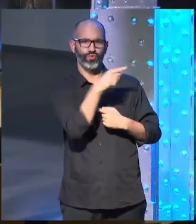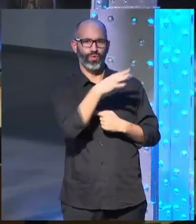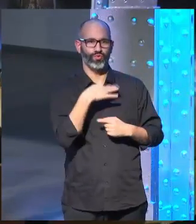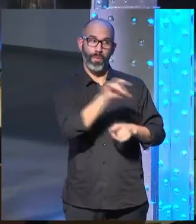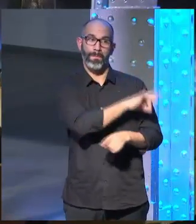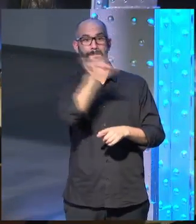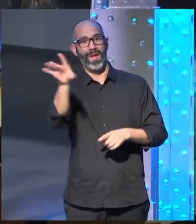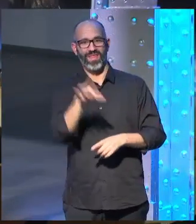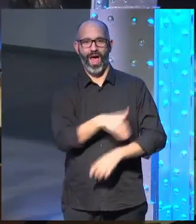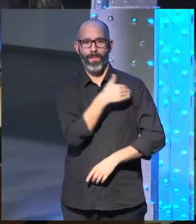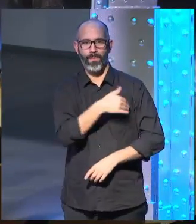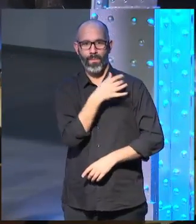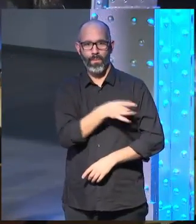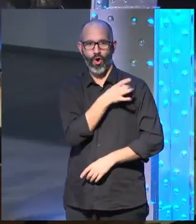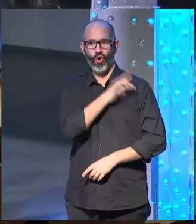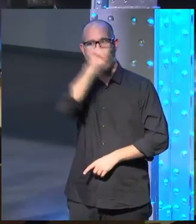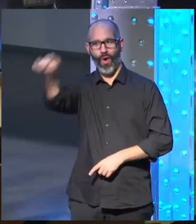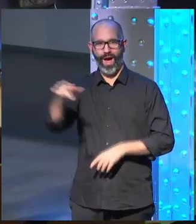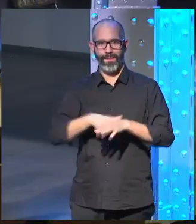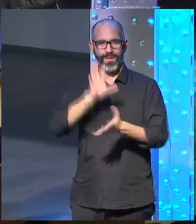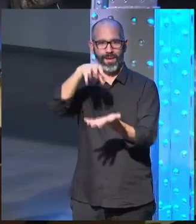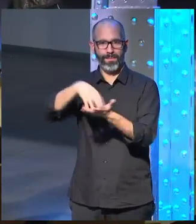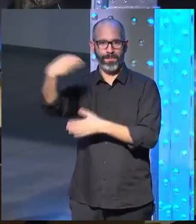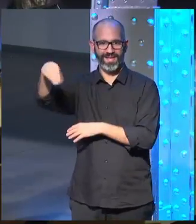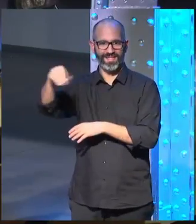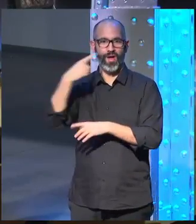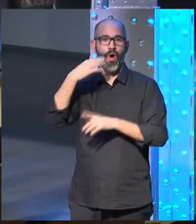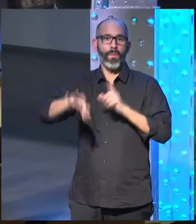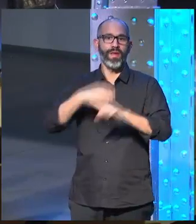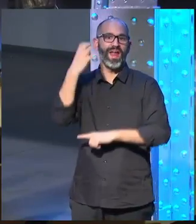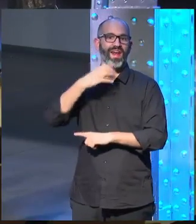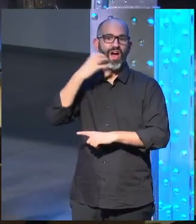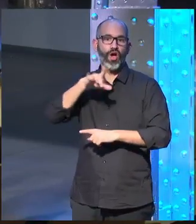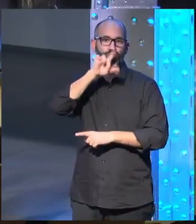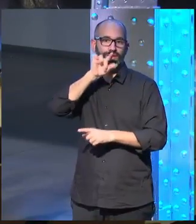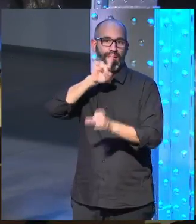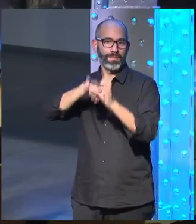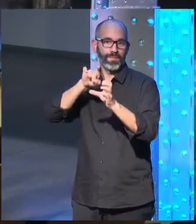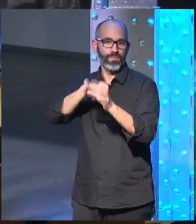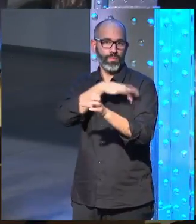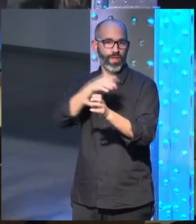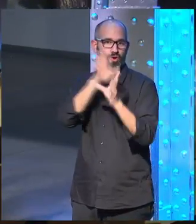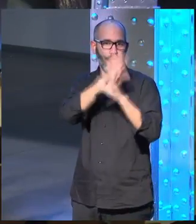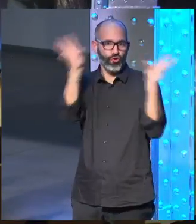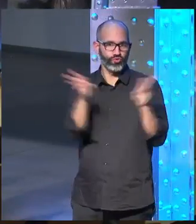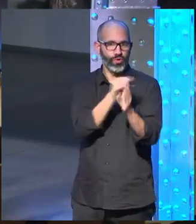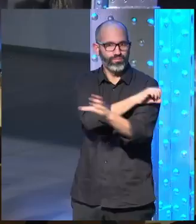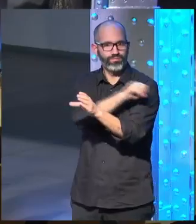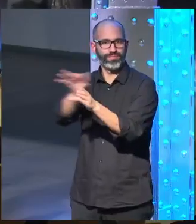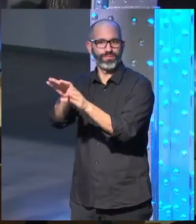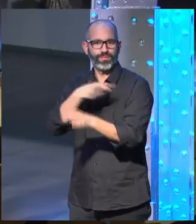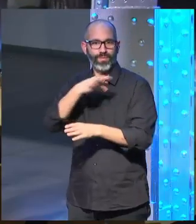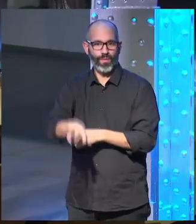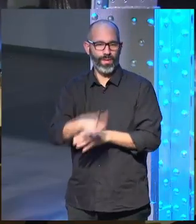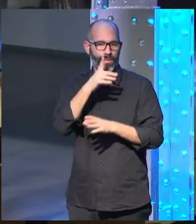Moncloa. O a lo mejor empezar a seguir al presidente Rajoy en Twitter y mandarle todas estas cosas, estas conclusiones a las que